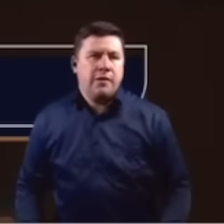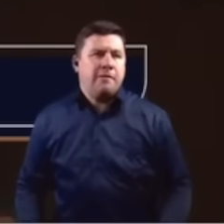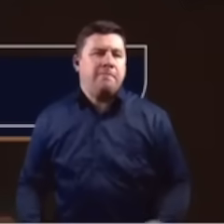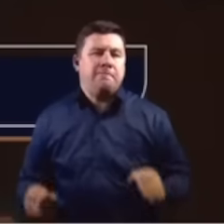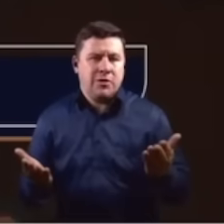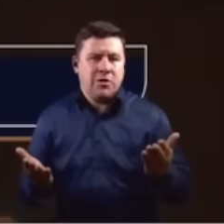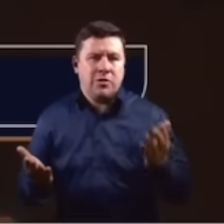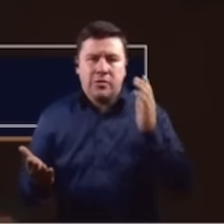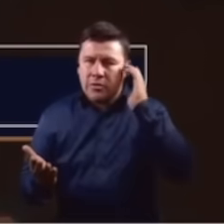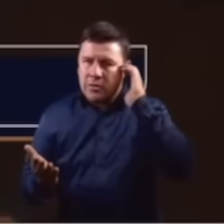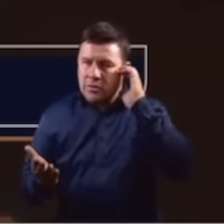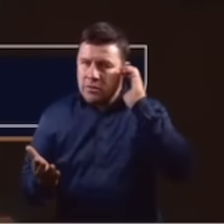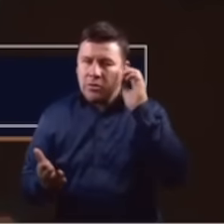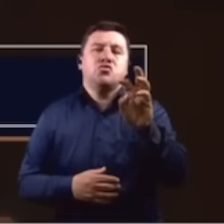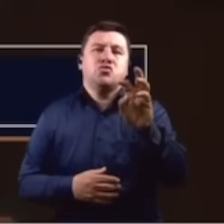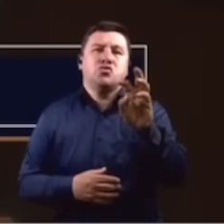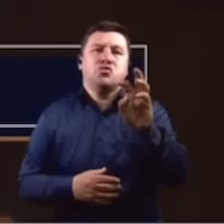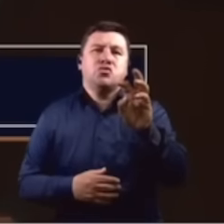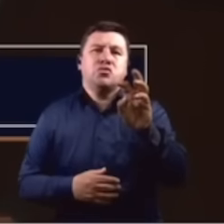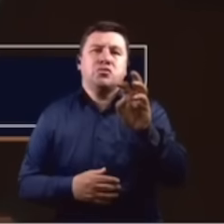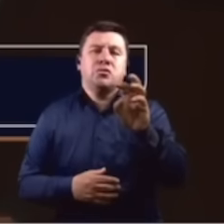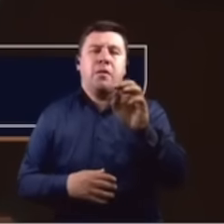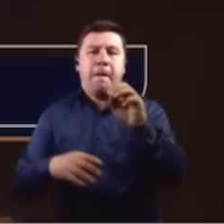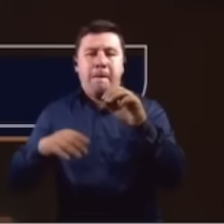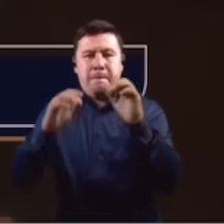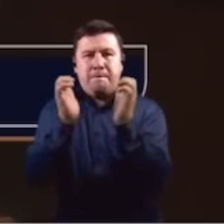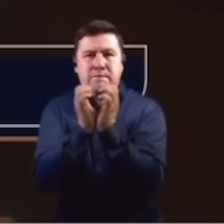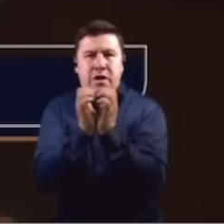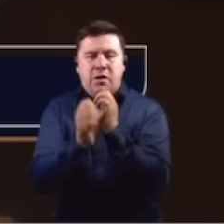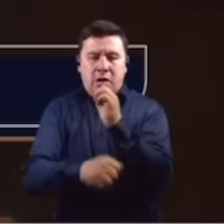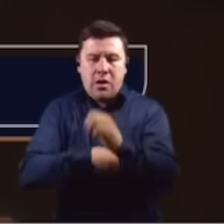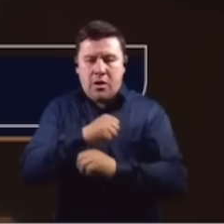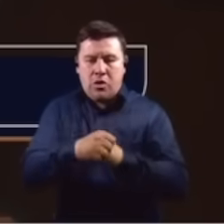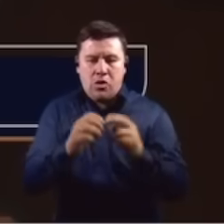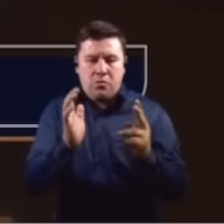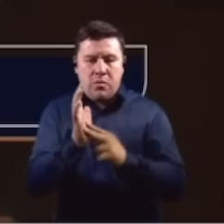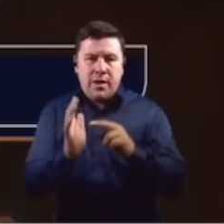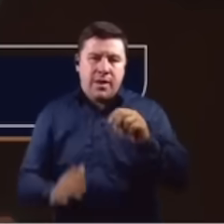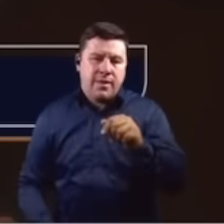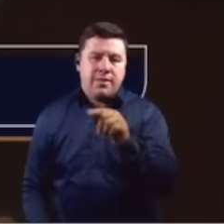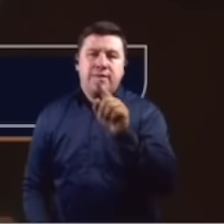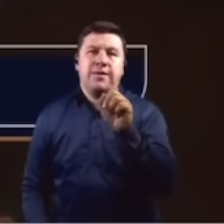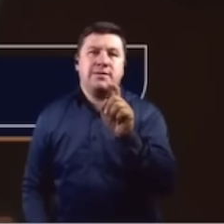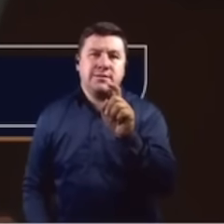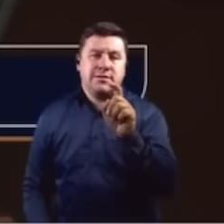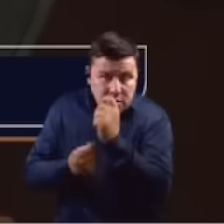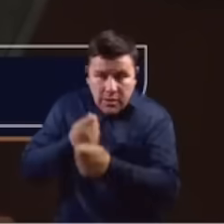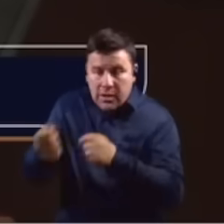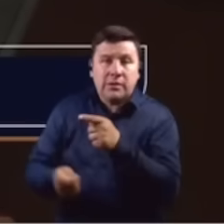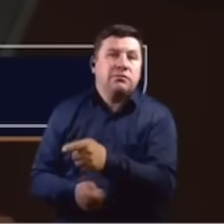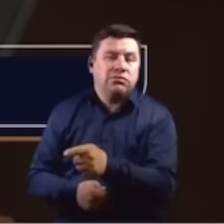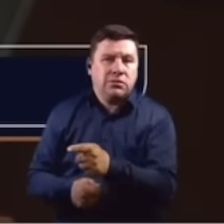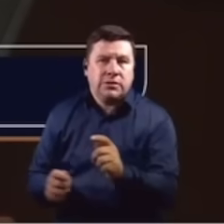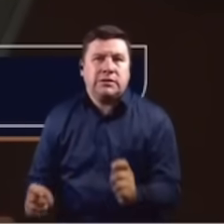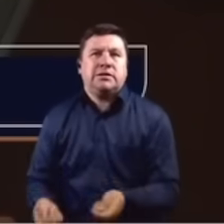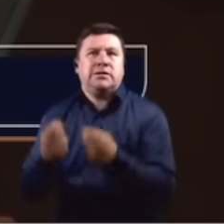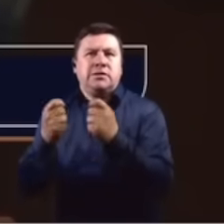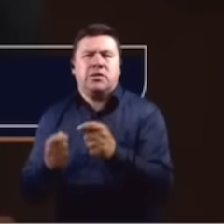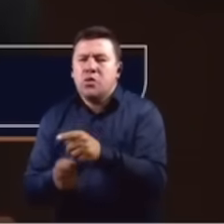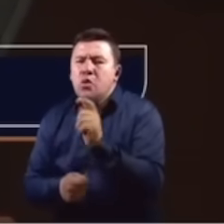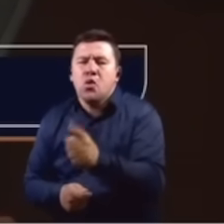Es más, el 28 de mayo del 2016, cuando entramos al Bronx, rescatamos